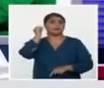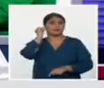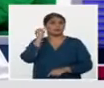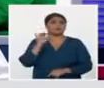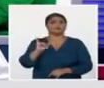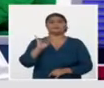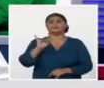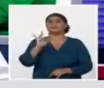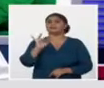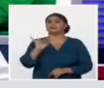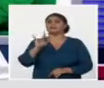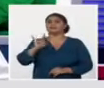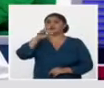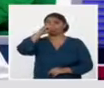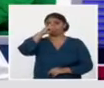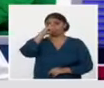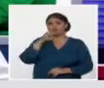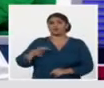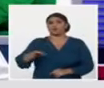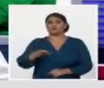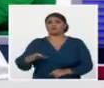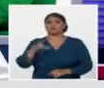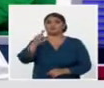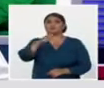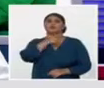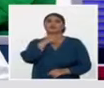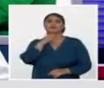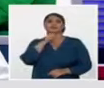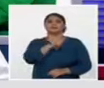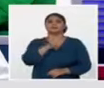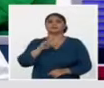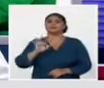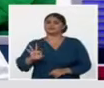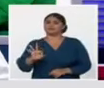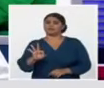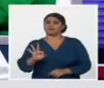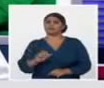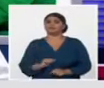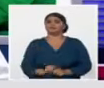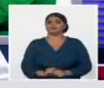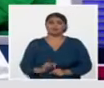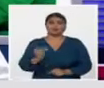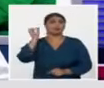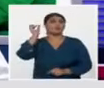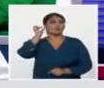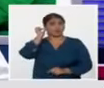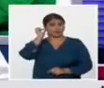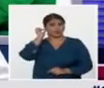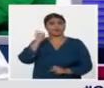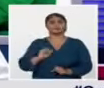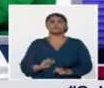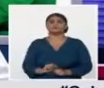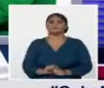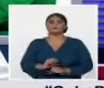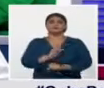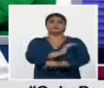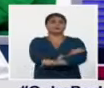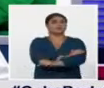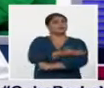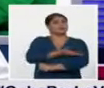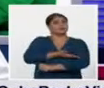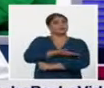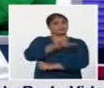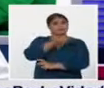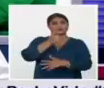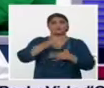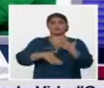Cerro fallece también en nuestro país, con antecedentes igualmente de hipertensión arterial,